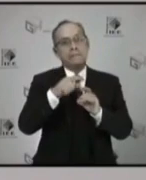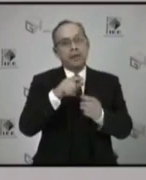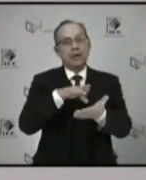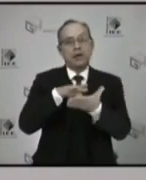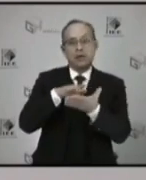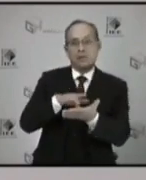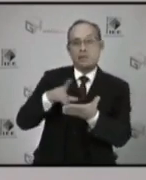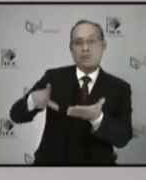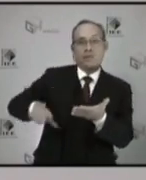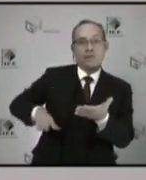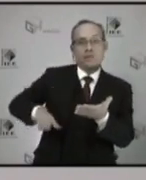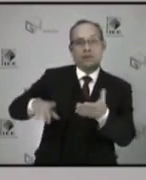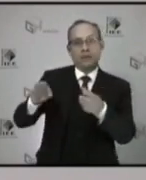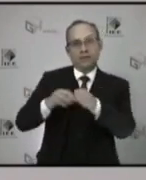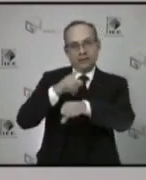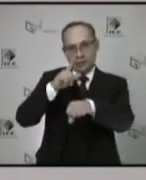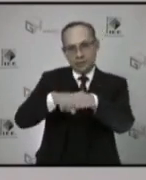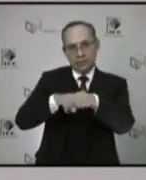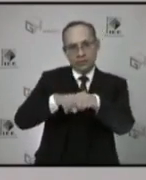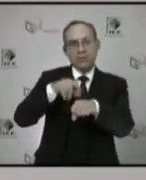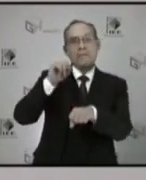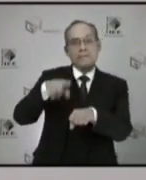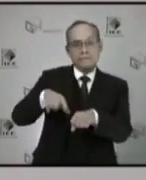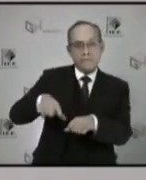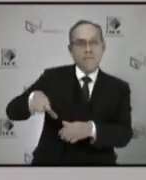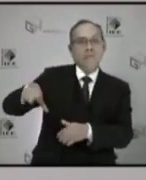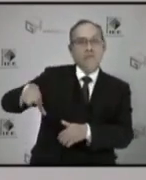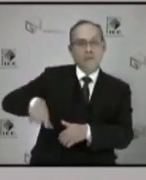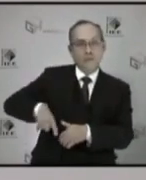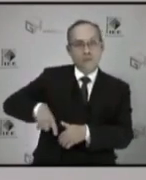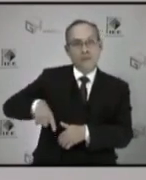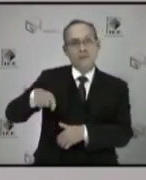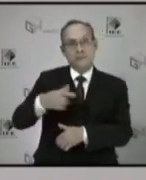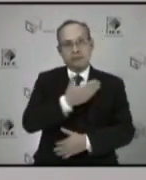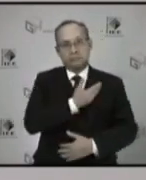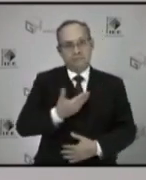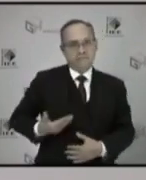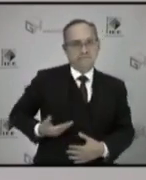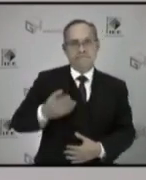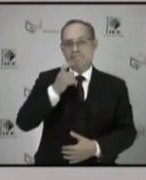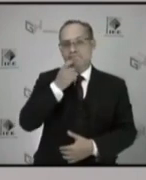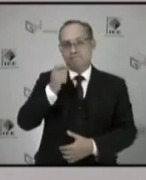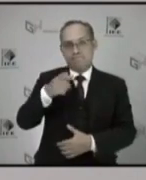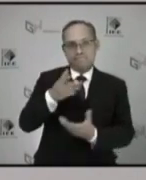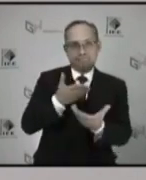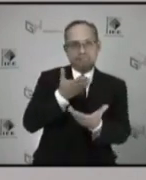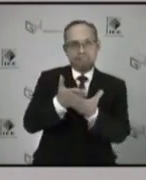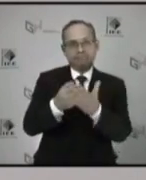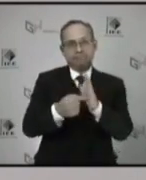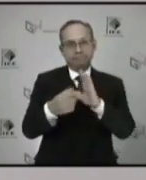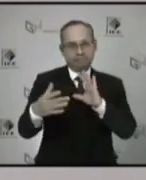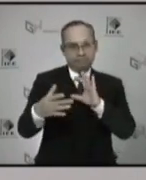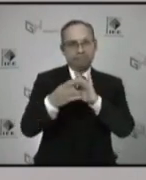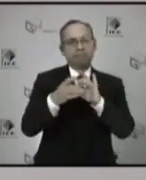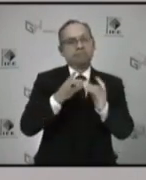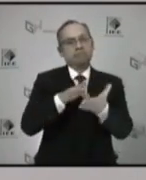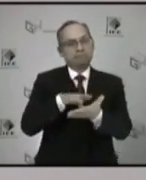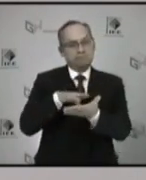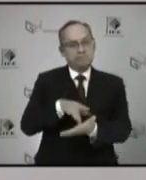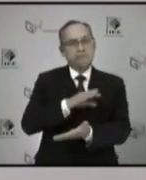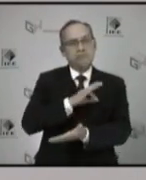apoyo del presidente de la República, va a ser efectivo, va a ser contundente en el Estado de Hidalgo. Asumimos ese